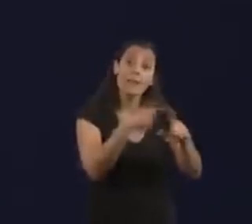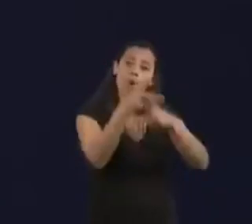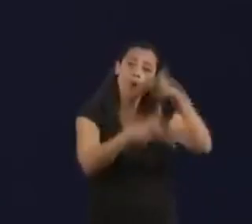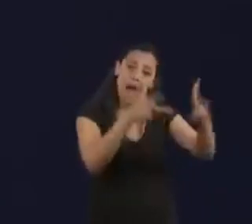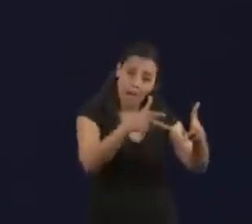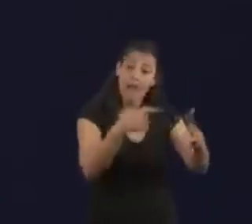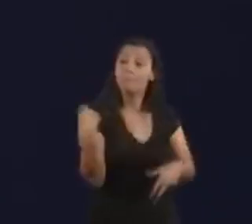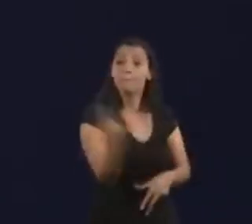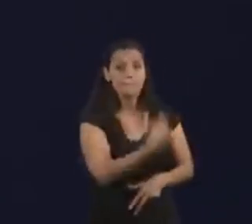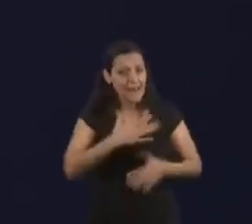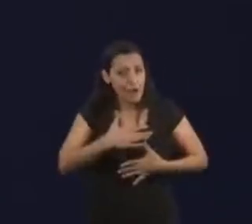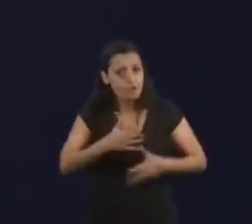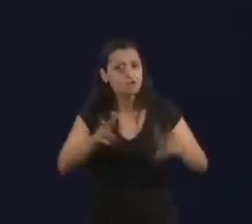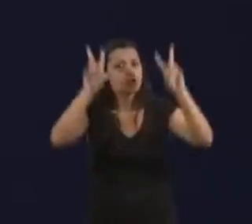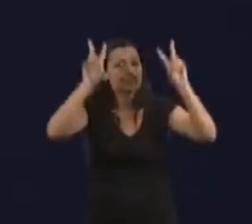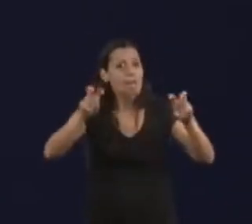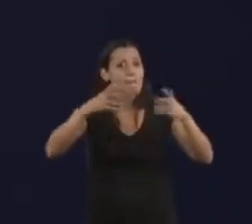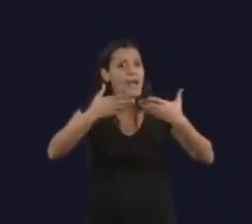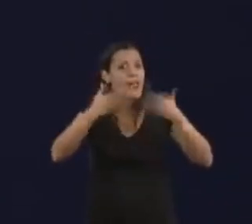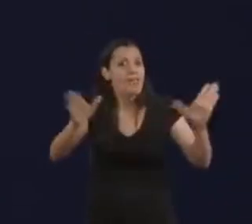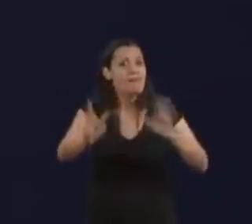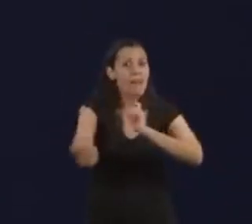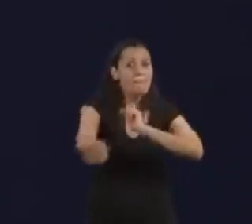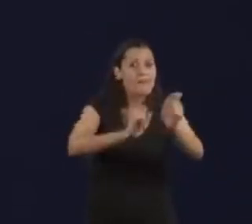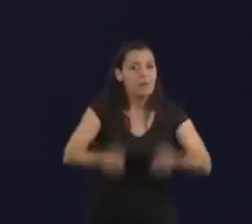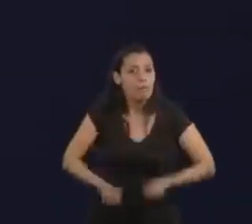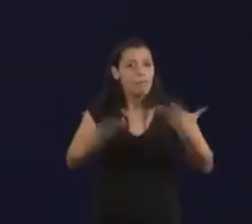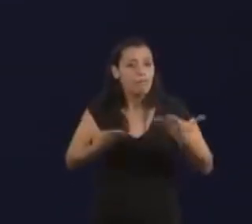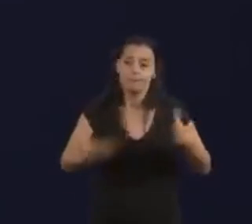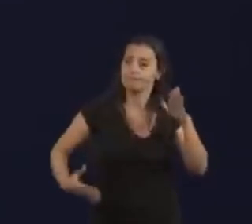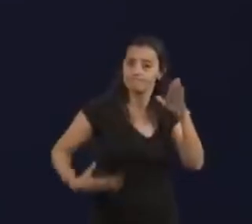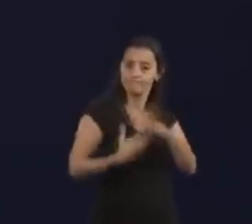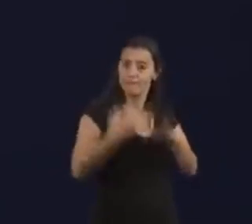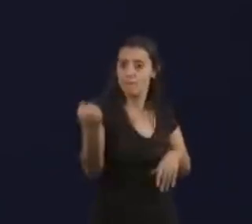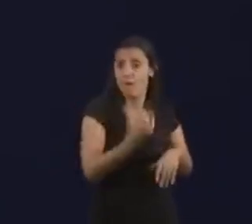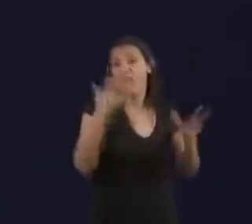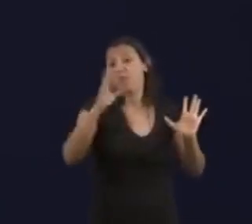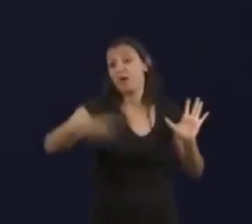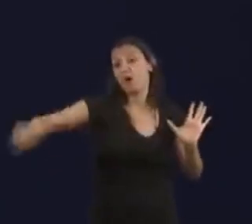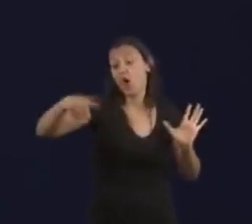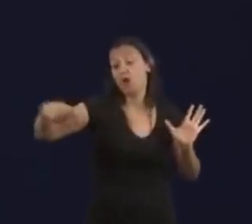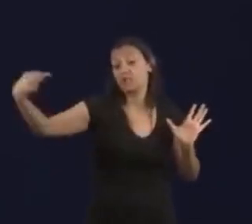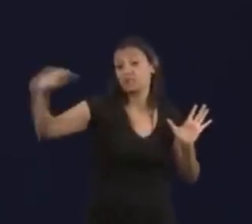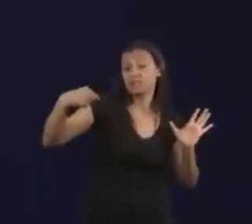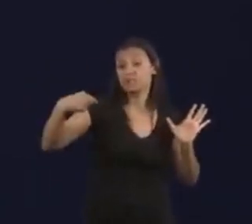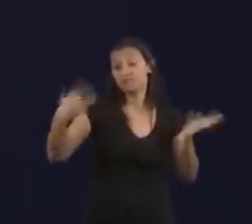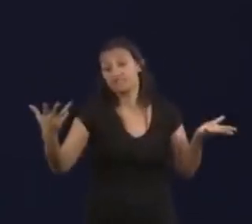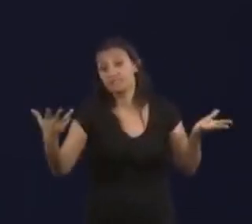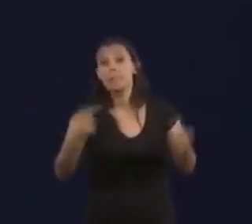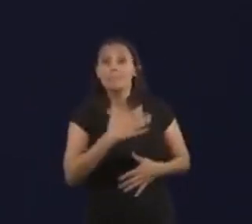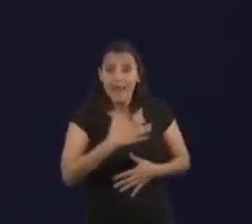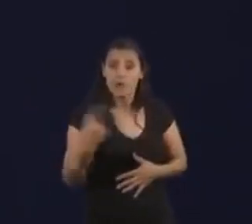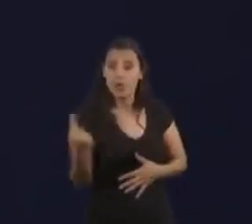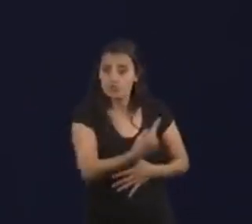principio nosotros para nosotros la libertad de prensa es fundamental pese a lo que digan de nosotros para nosotros la libertad de